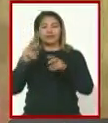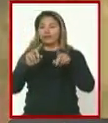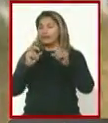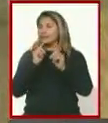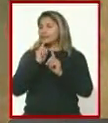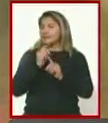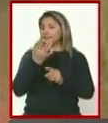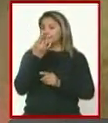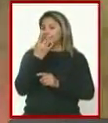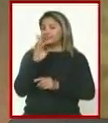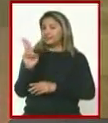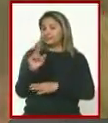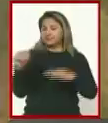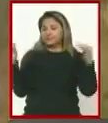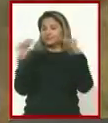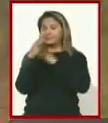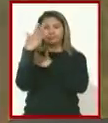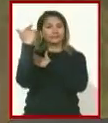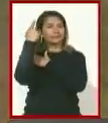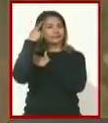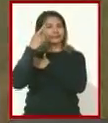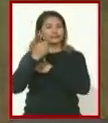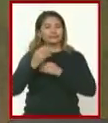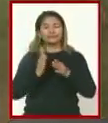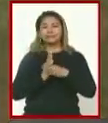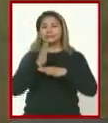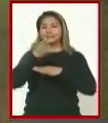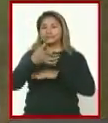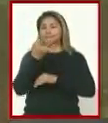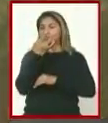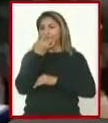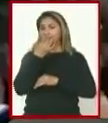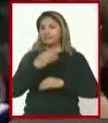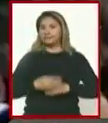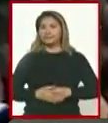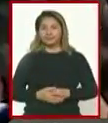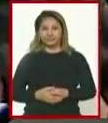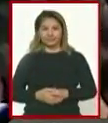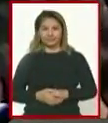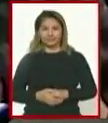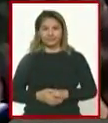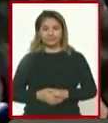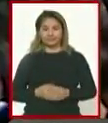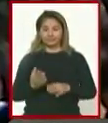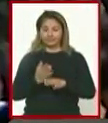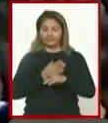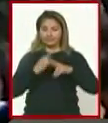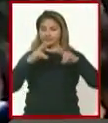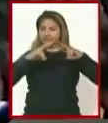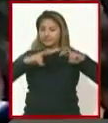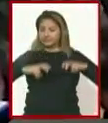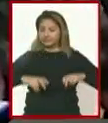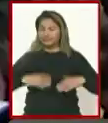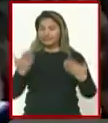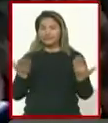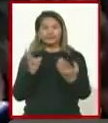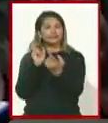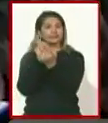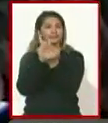que los narcos usan las carreteras de Santa Cruz como tránsito de droga. Estamos en etapa de investigación, ojalá podamos de alguna forma podemos